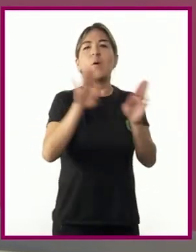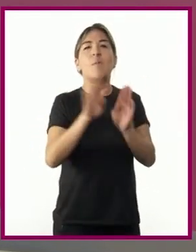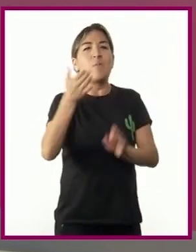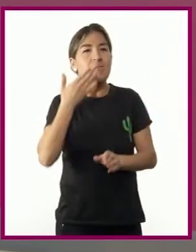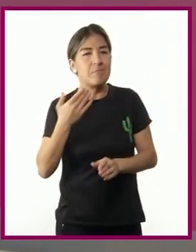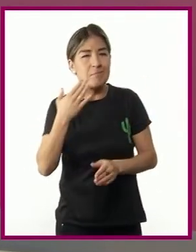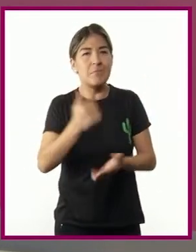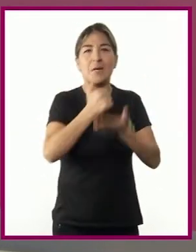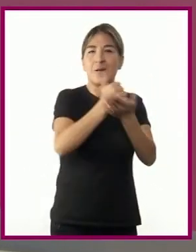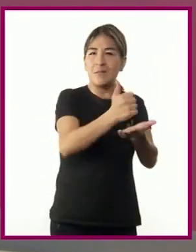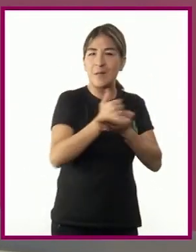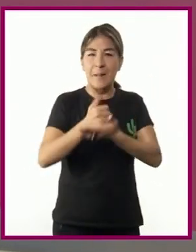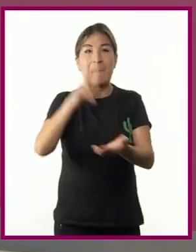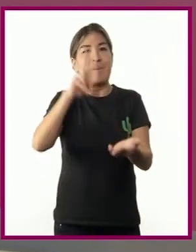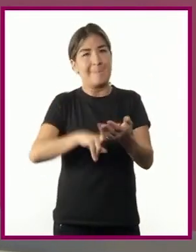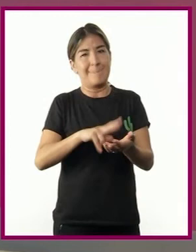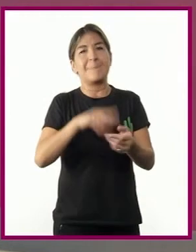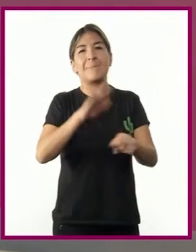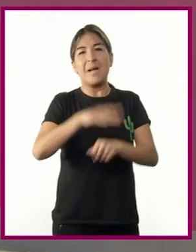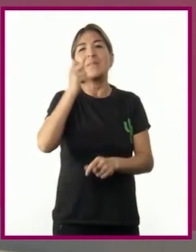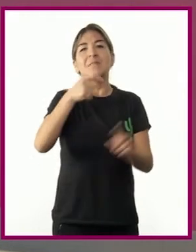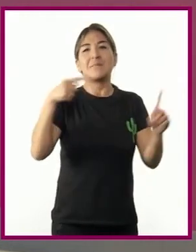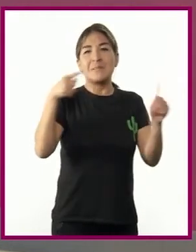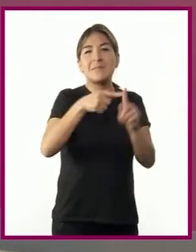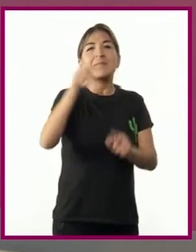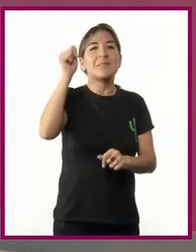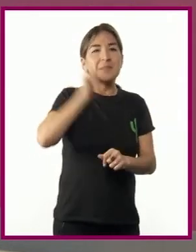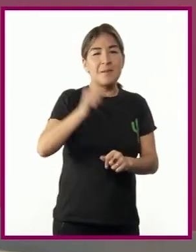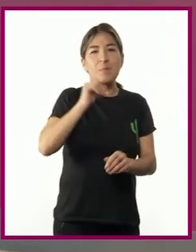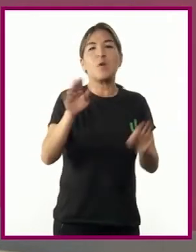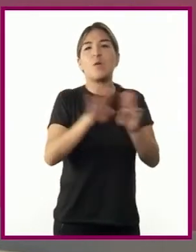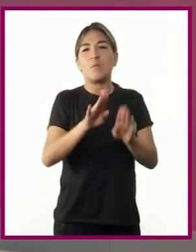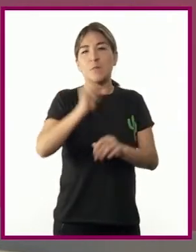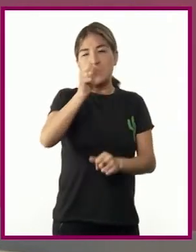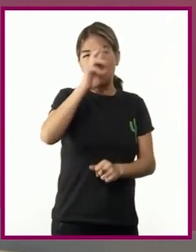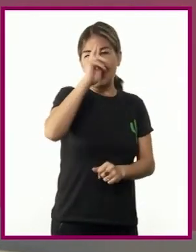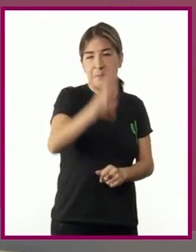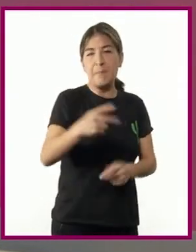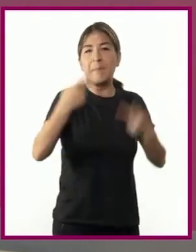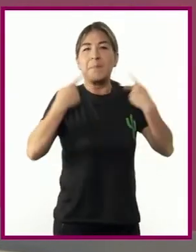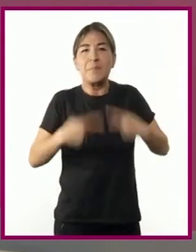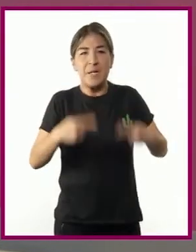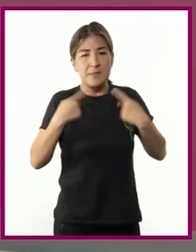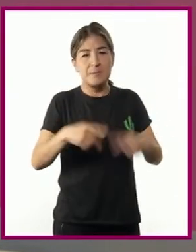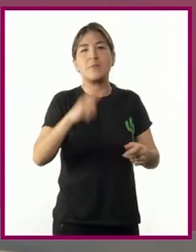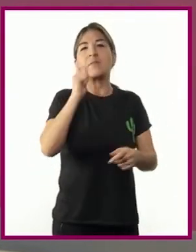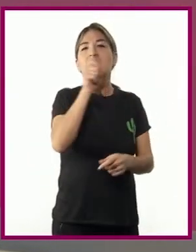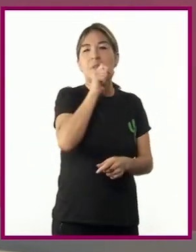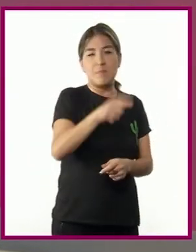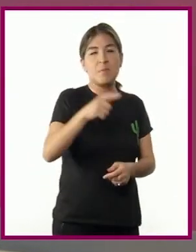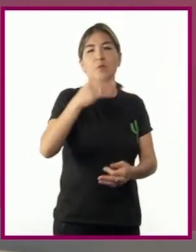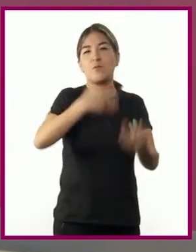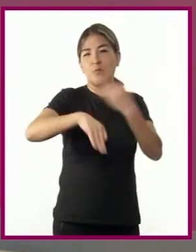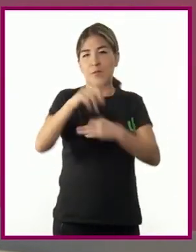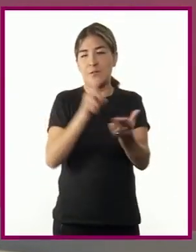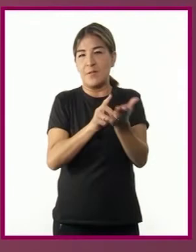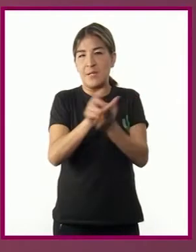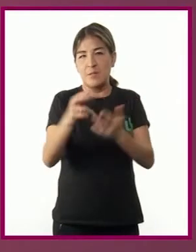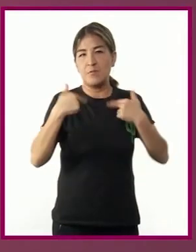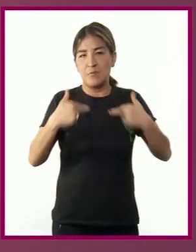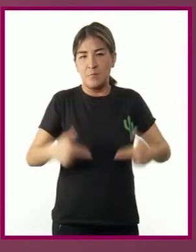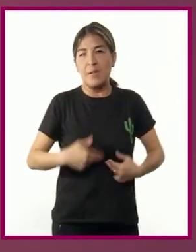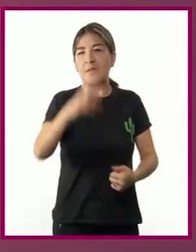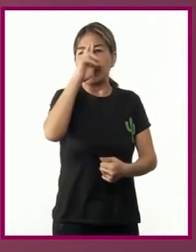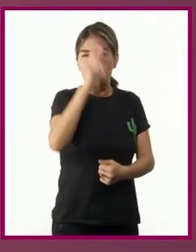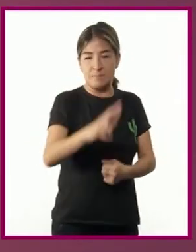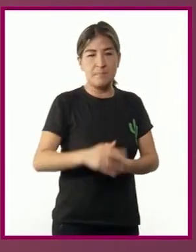empatía y otros valores más, considerando siempre la dignidad de las personas y el respeto a los derechos humanos.